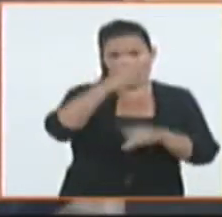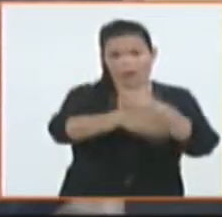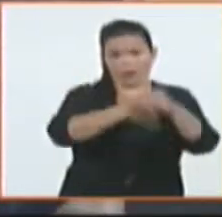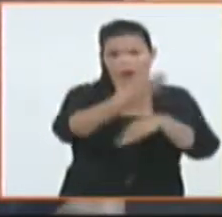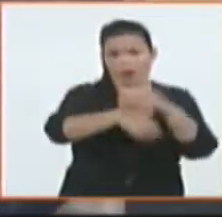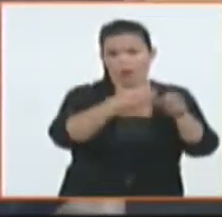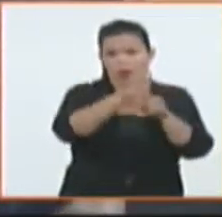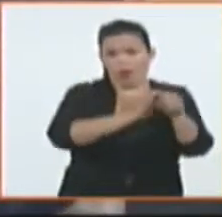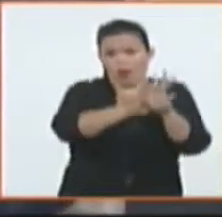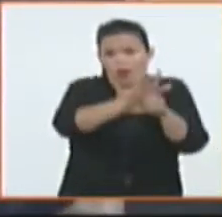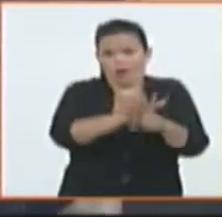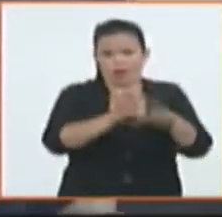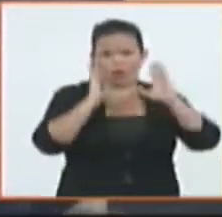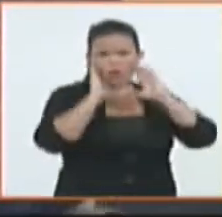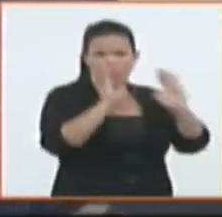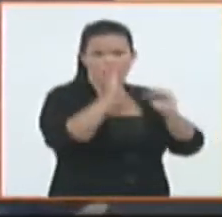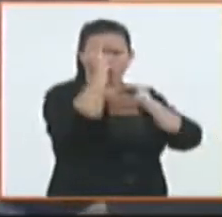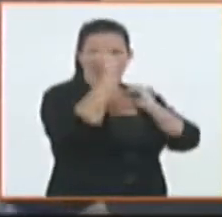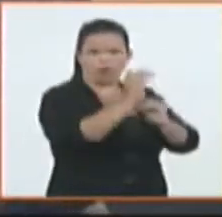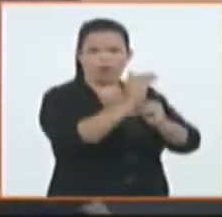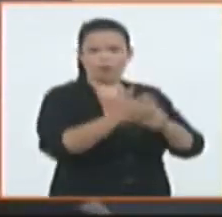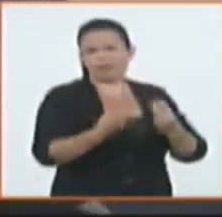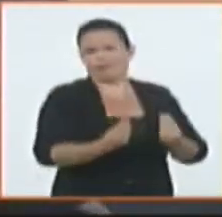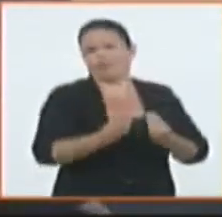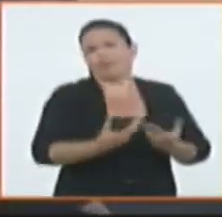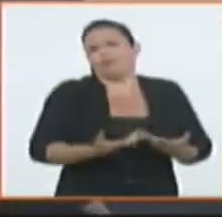Vamos a comparar las cosas también y vamos a sacar las verdades.